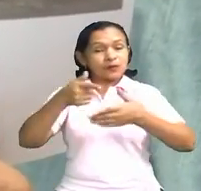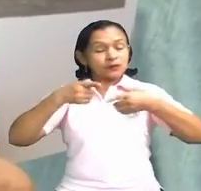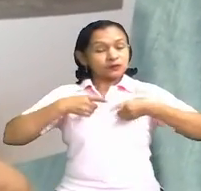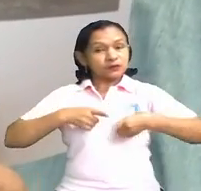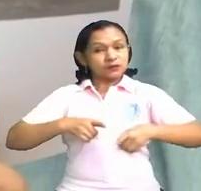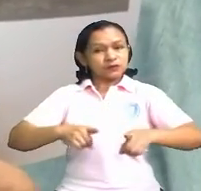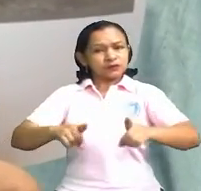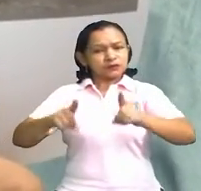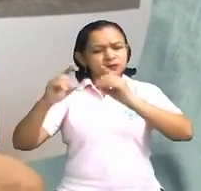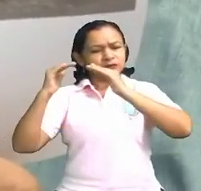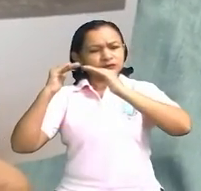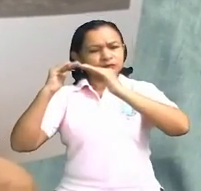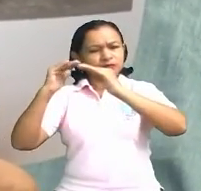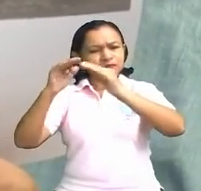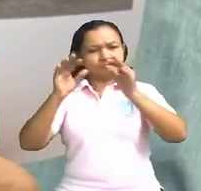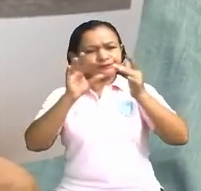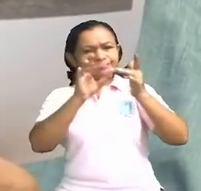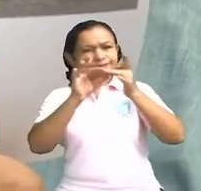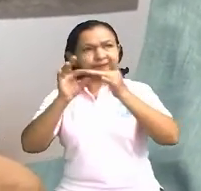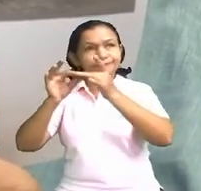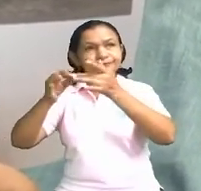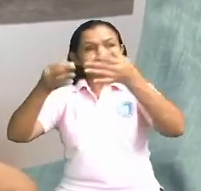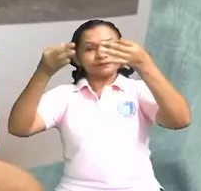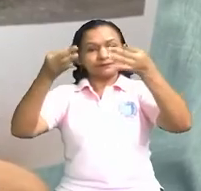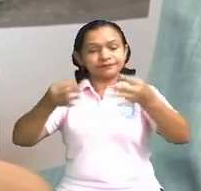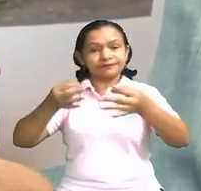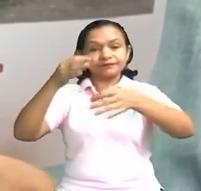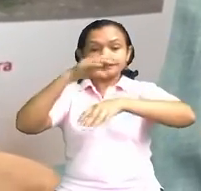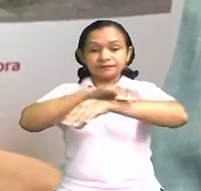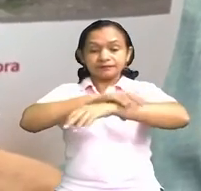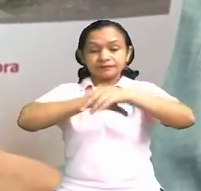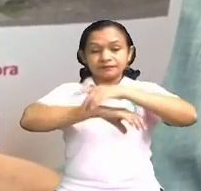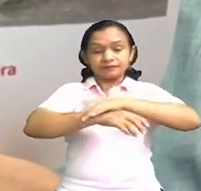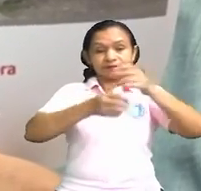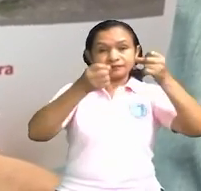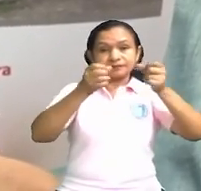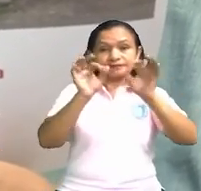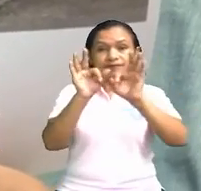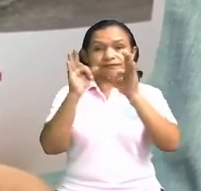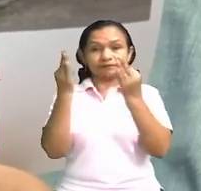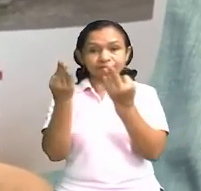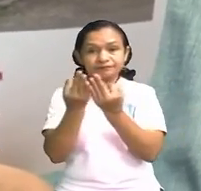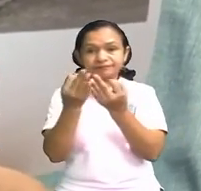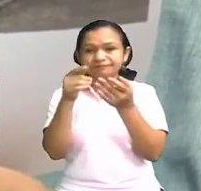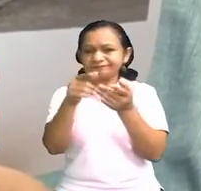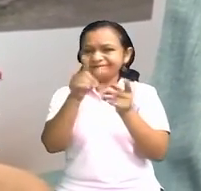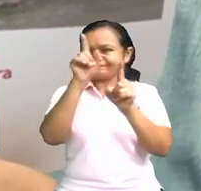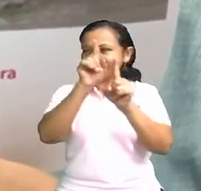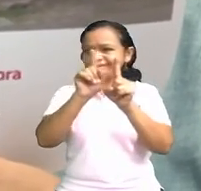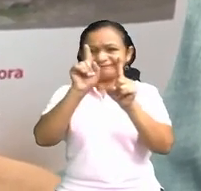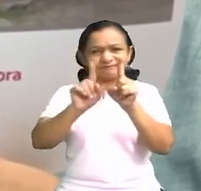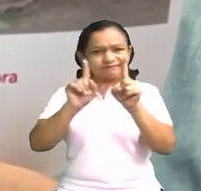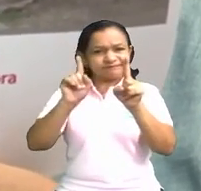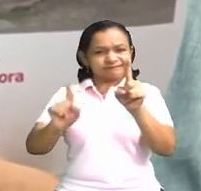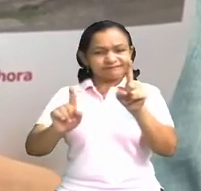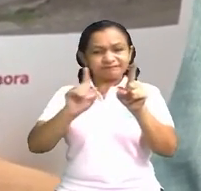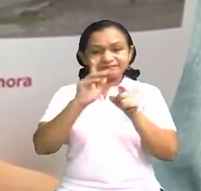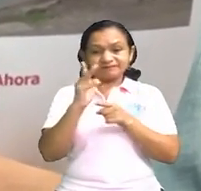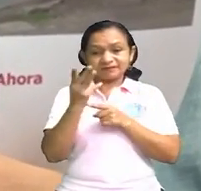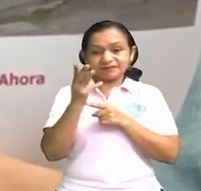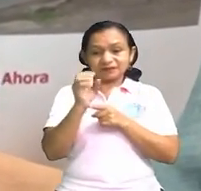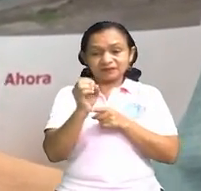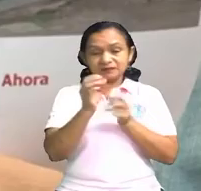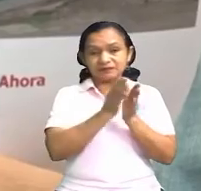Dignificar al preso y a su familia. Este fue el nivel que le dieron del